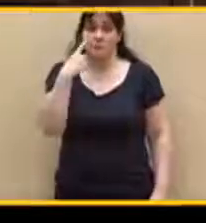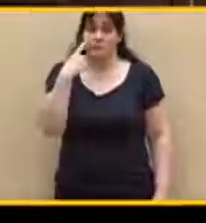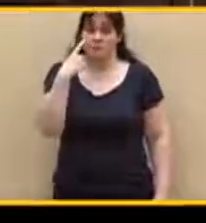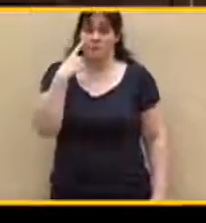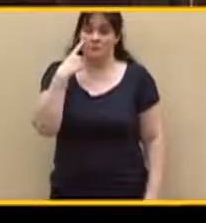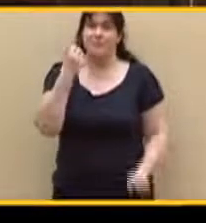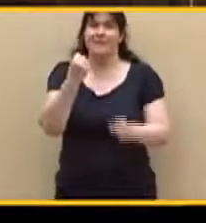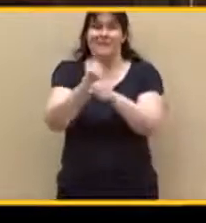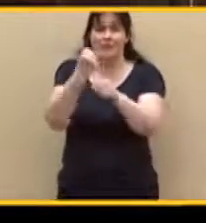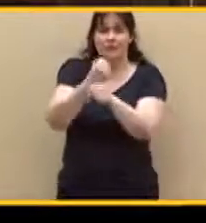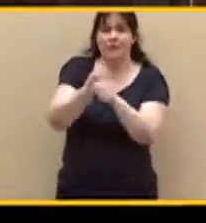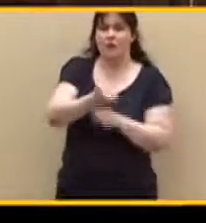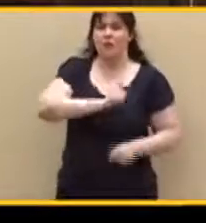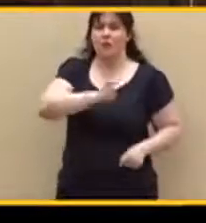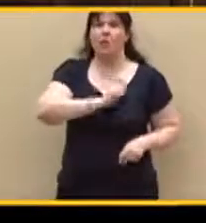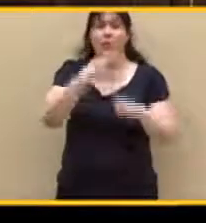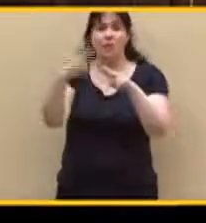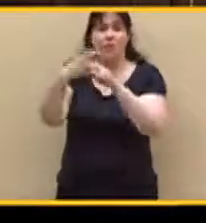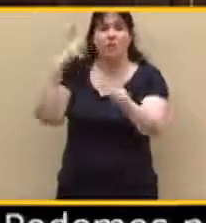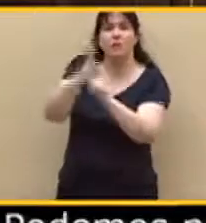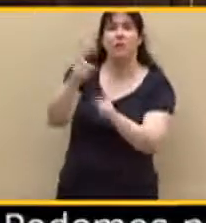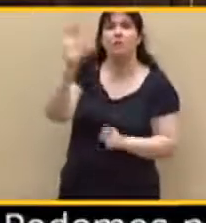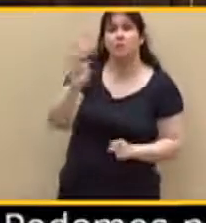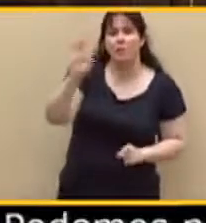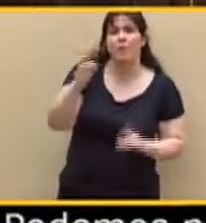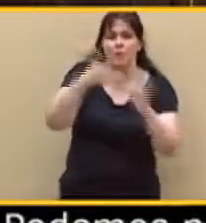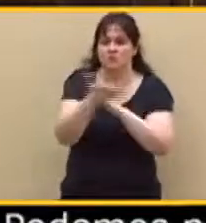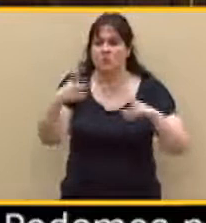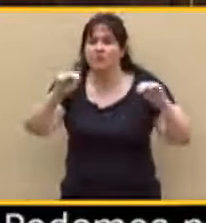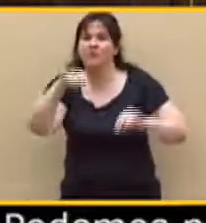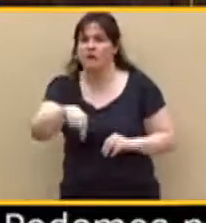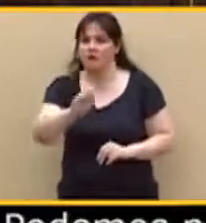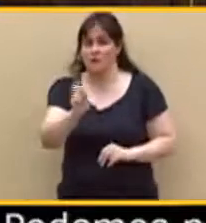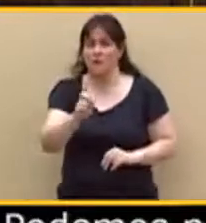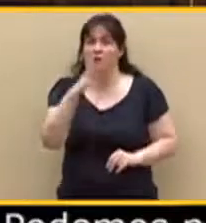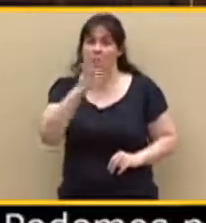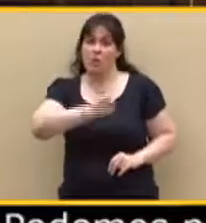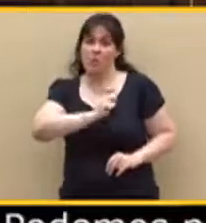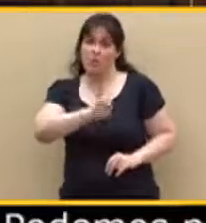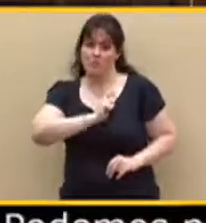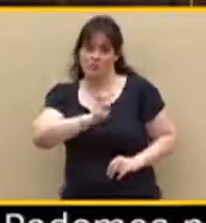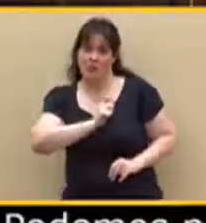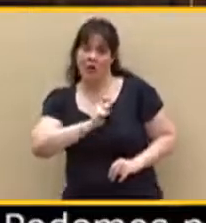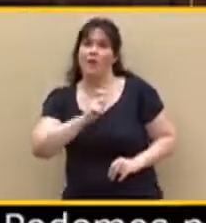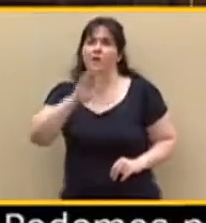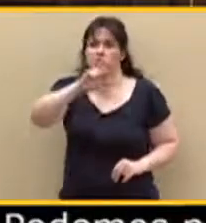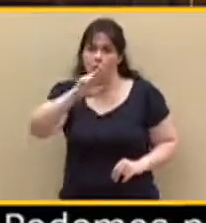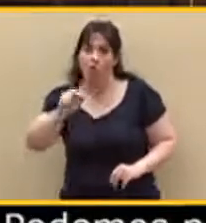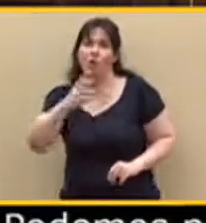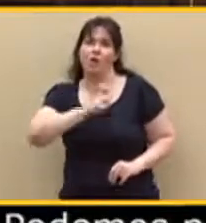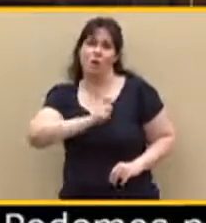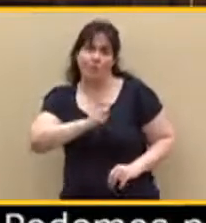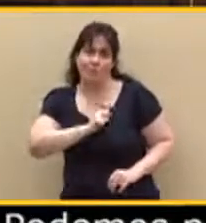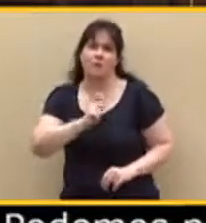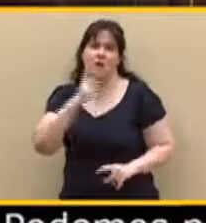policía política contra Podemos no habría acabado aquí. El comisario Villarejo, el comisario Sor, el comisario imputado, habría continuado